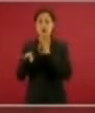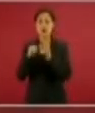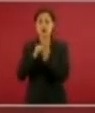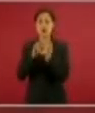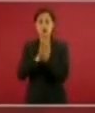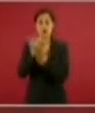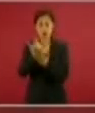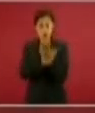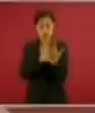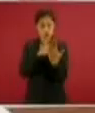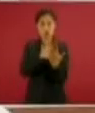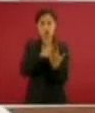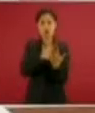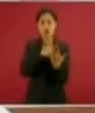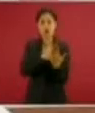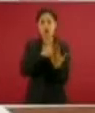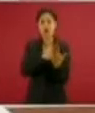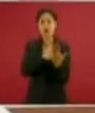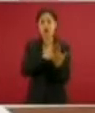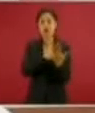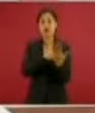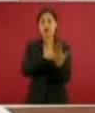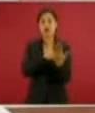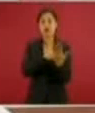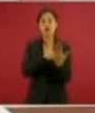registrados en el Seguro Social,